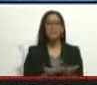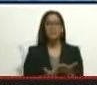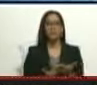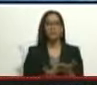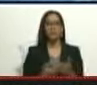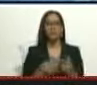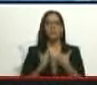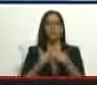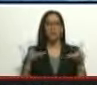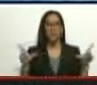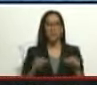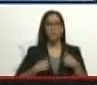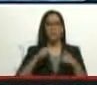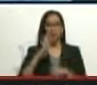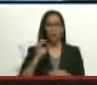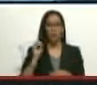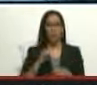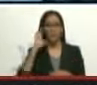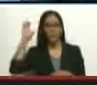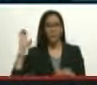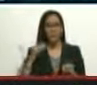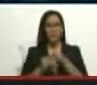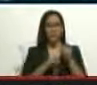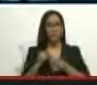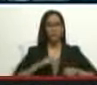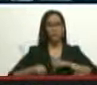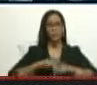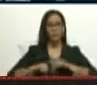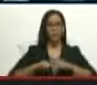más de 40 países constituyó ese movimiento.